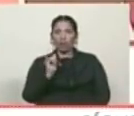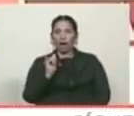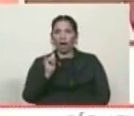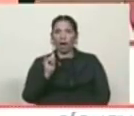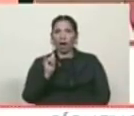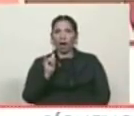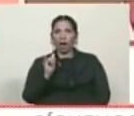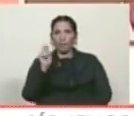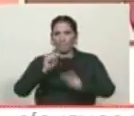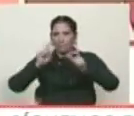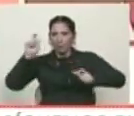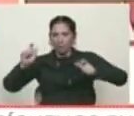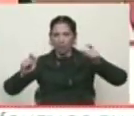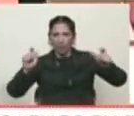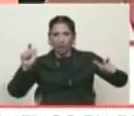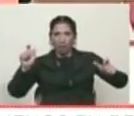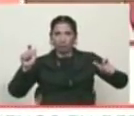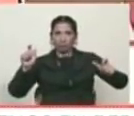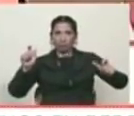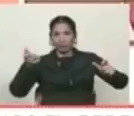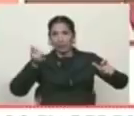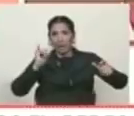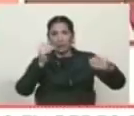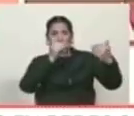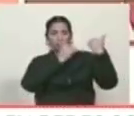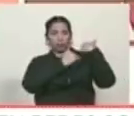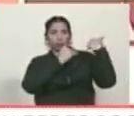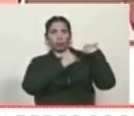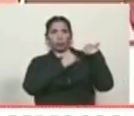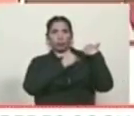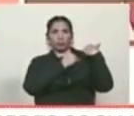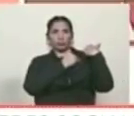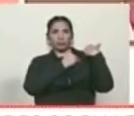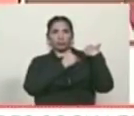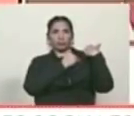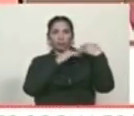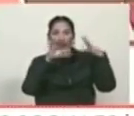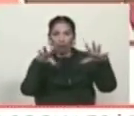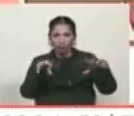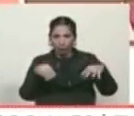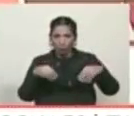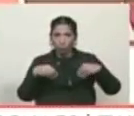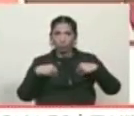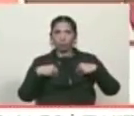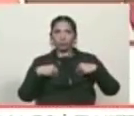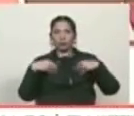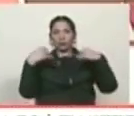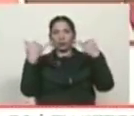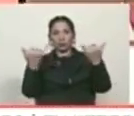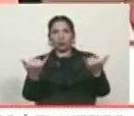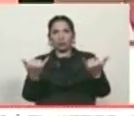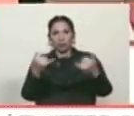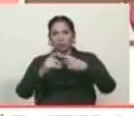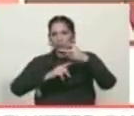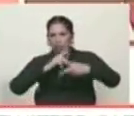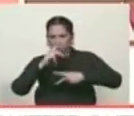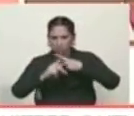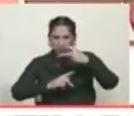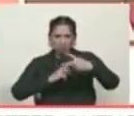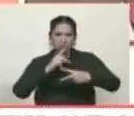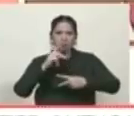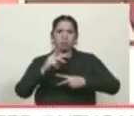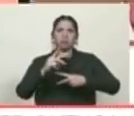quien además tiene la responsabilidad, tenemos la responsabilidad de asumir en la actualidad procesos productivos,